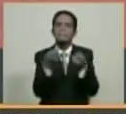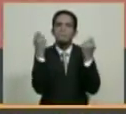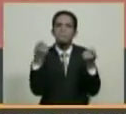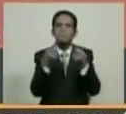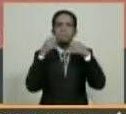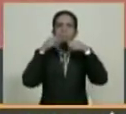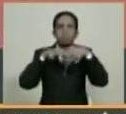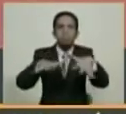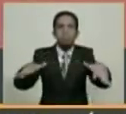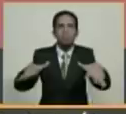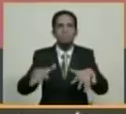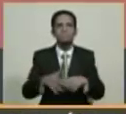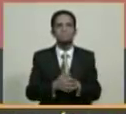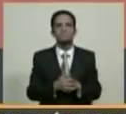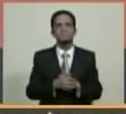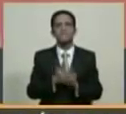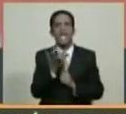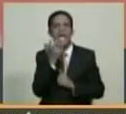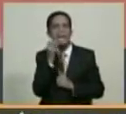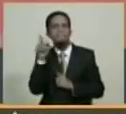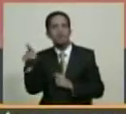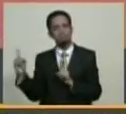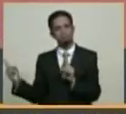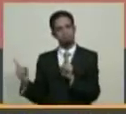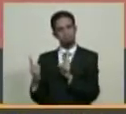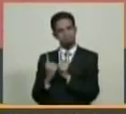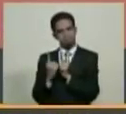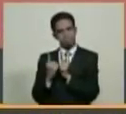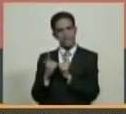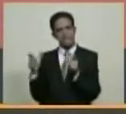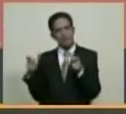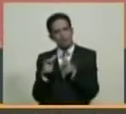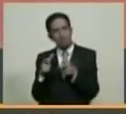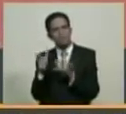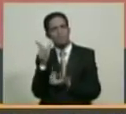Una vez escuchadas las opiniones del sector agroindustrial